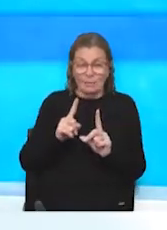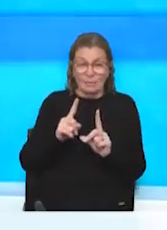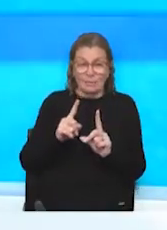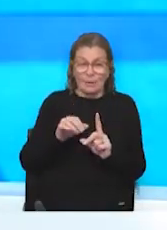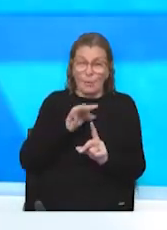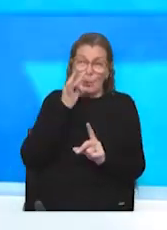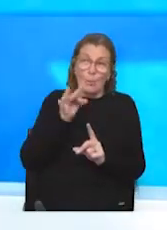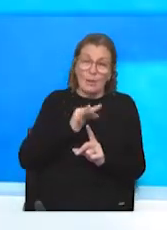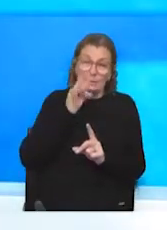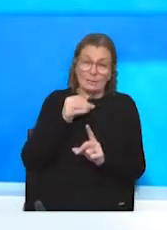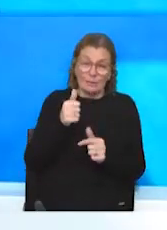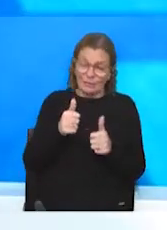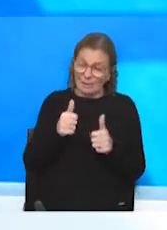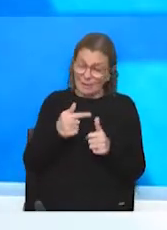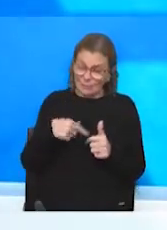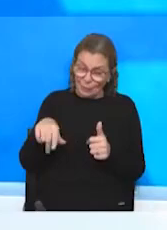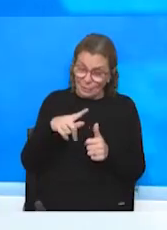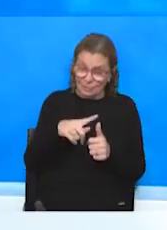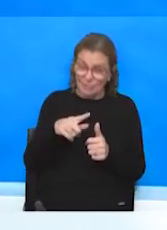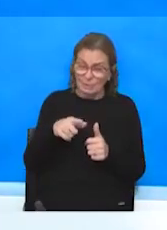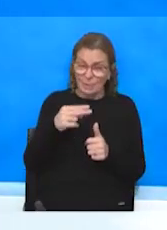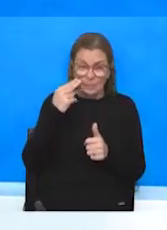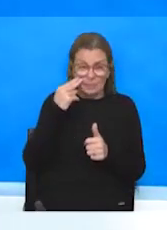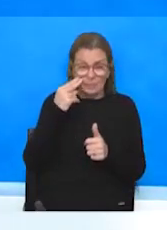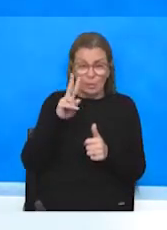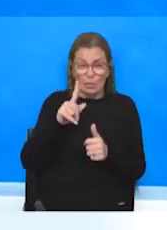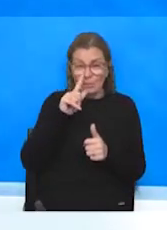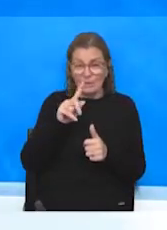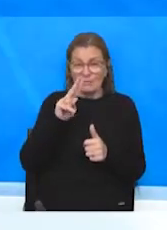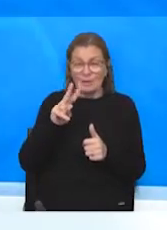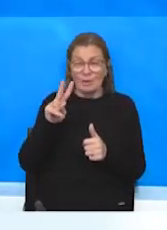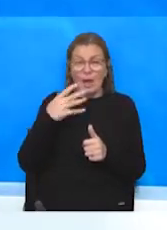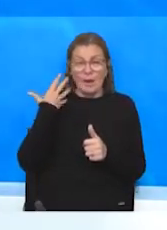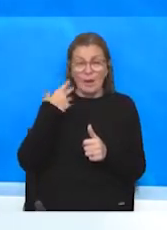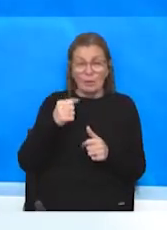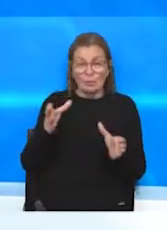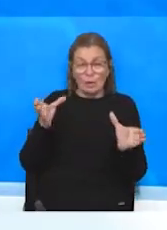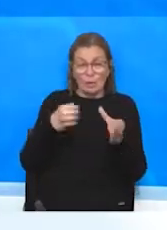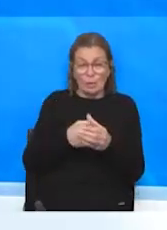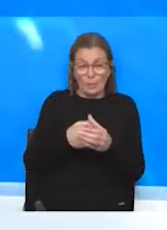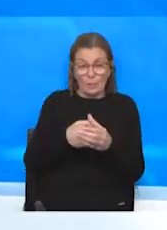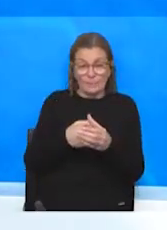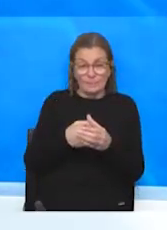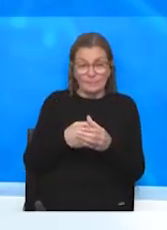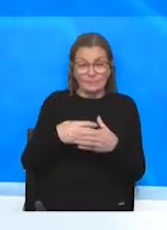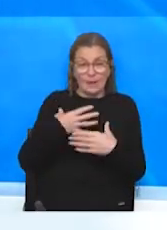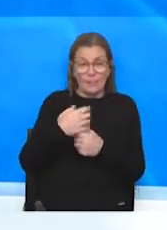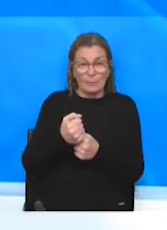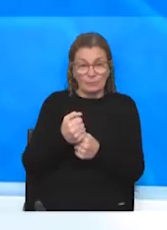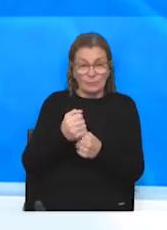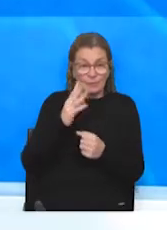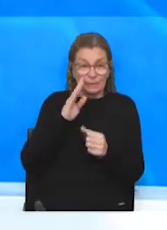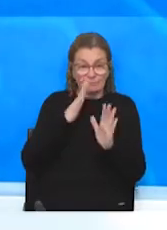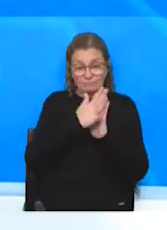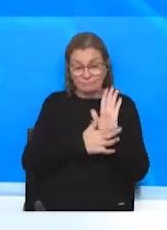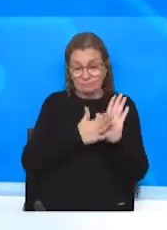relato de que bueno la cosa iba bien y esto estáa estáa en 2022 porque en agosto el colectivo solidaridad realiza un Apo general